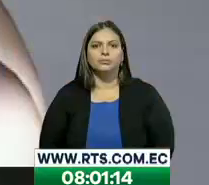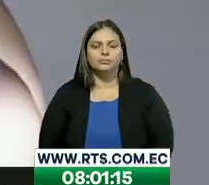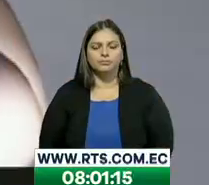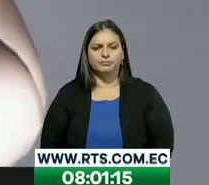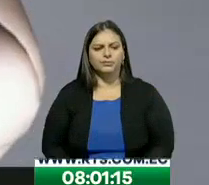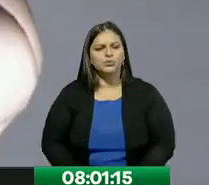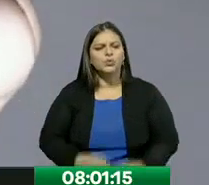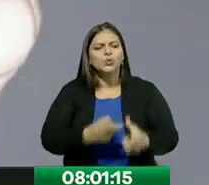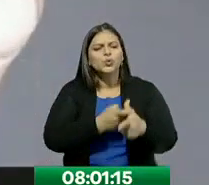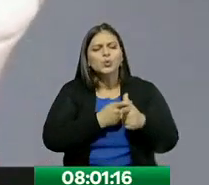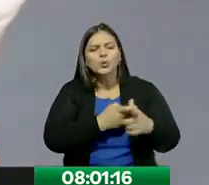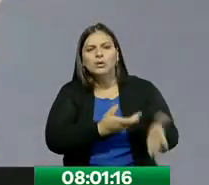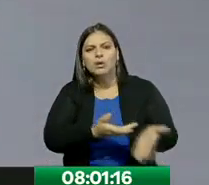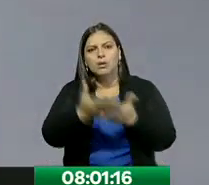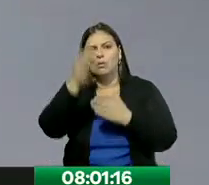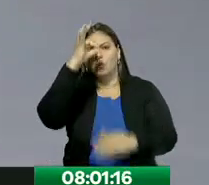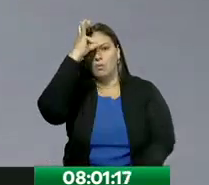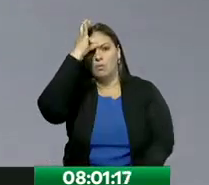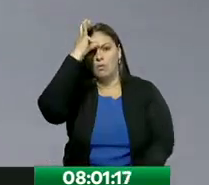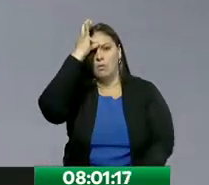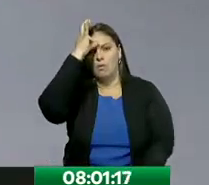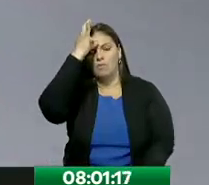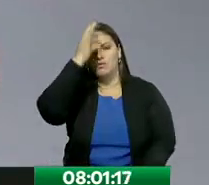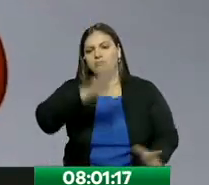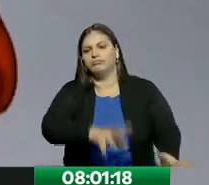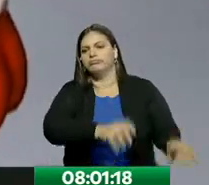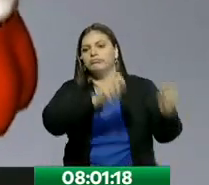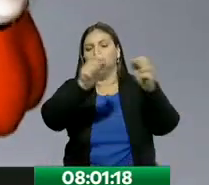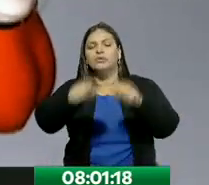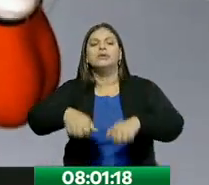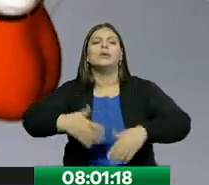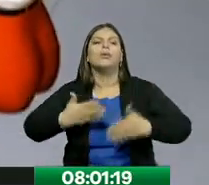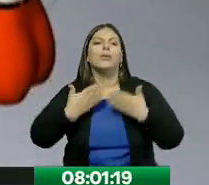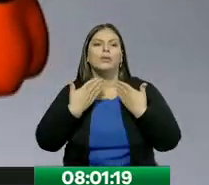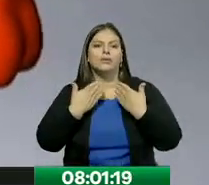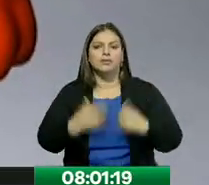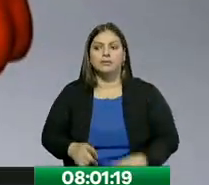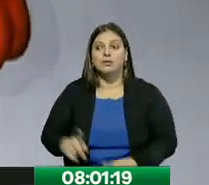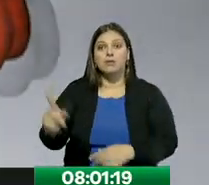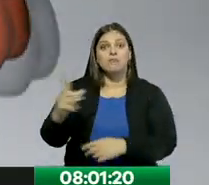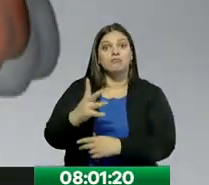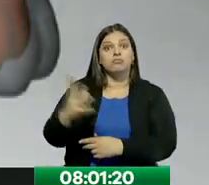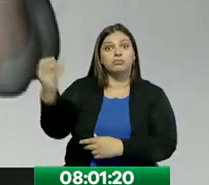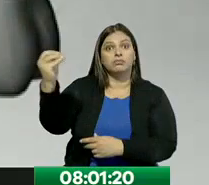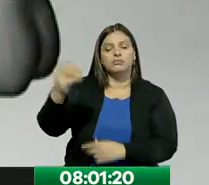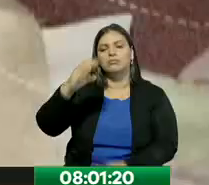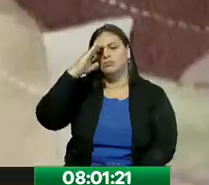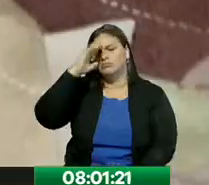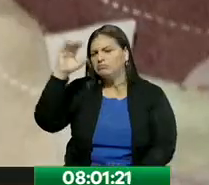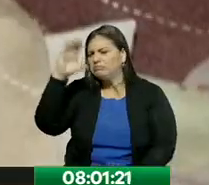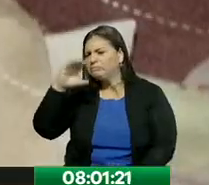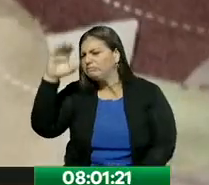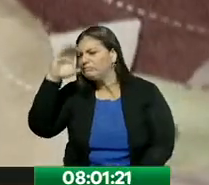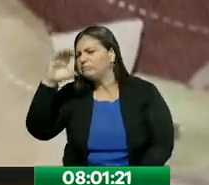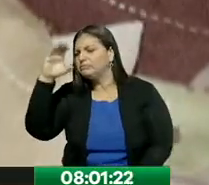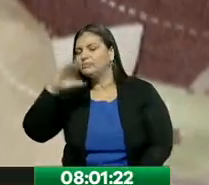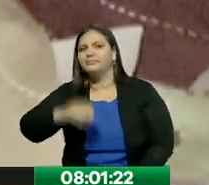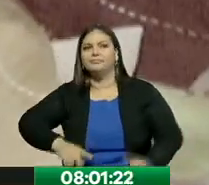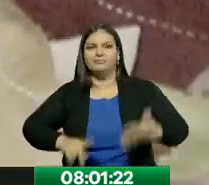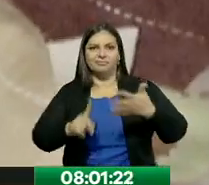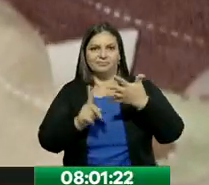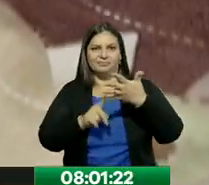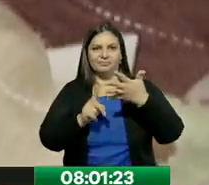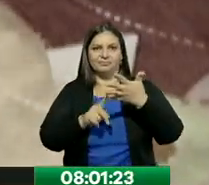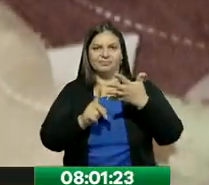se encuentra hospitalizada en Guayaquil mientras que la policía busca al acusado. Una noticia más refrescante, la